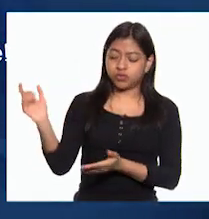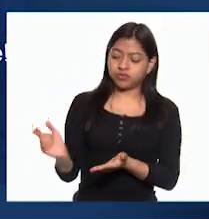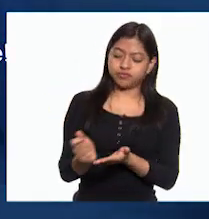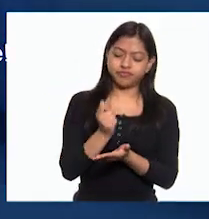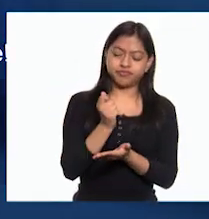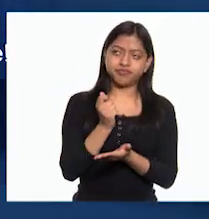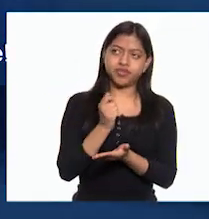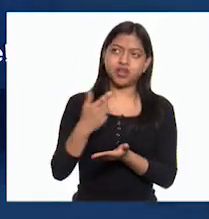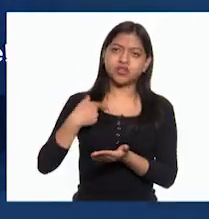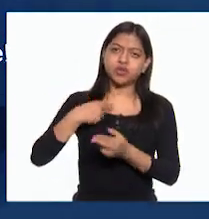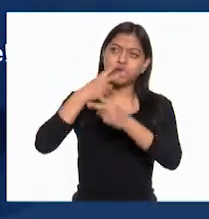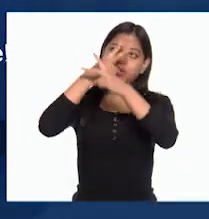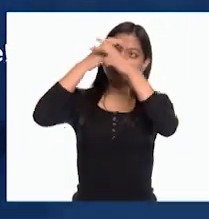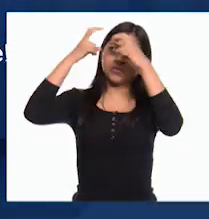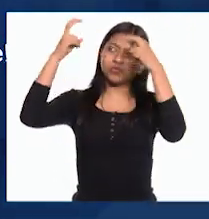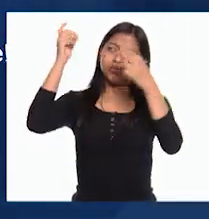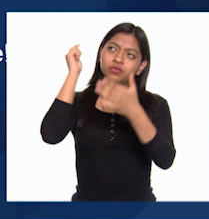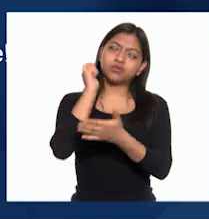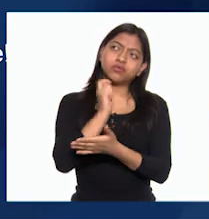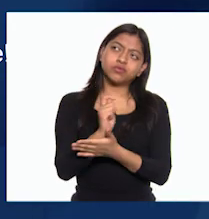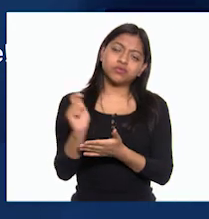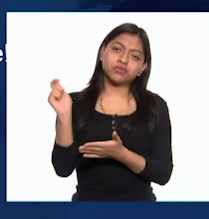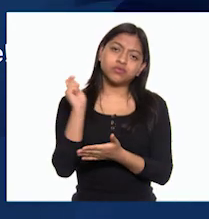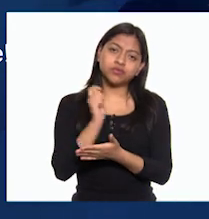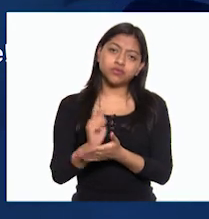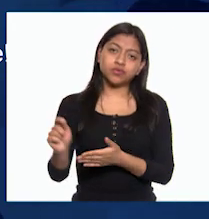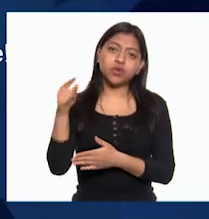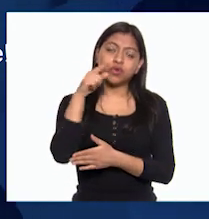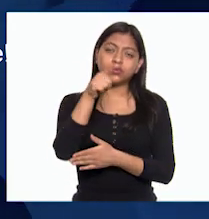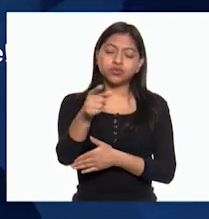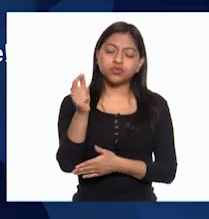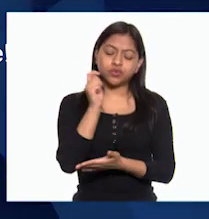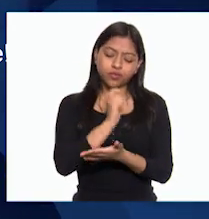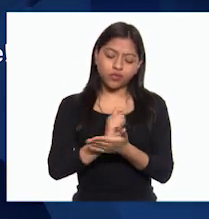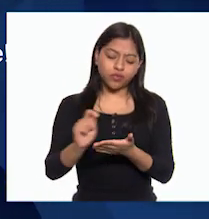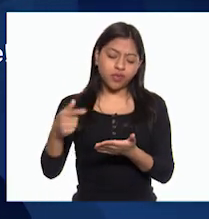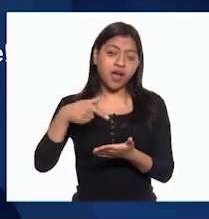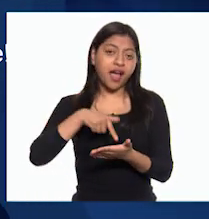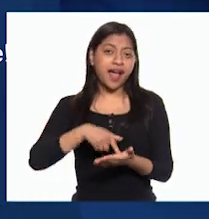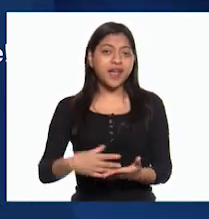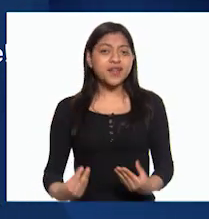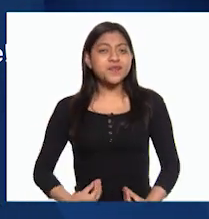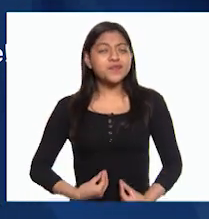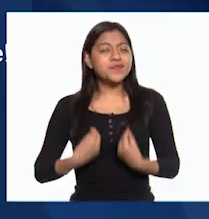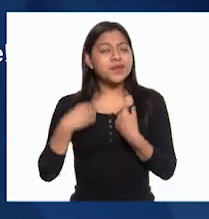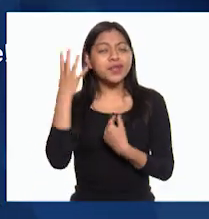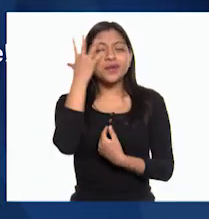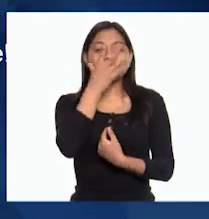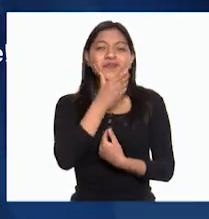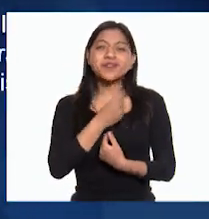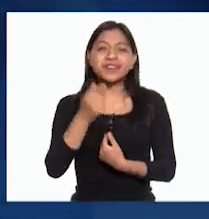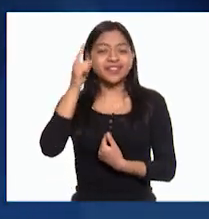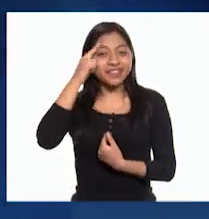graba o mis sueños mece. En tus concisas líneas aparece la vida fácil, el camino llano.